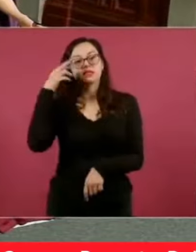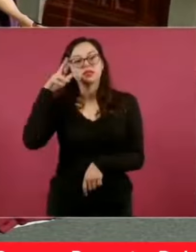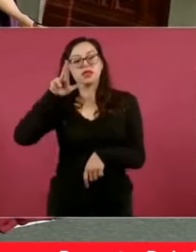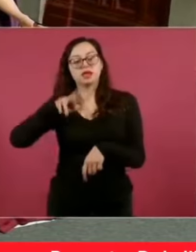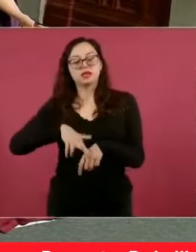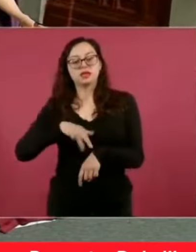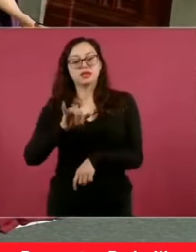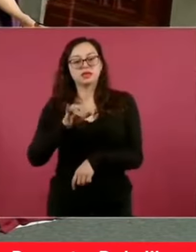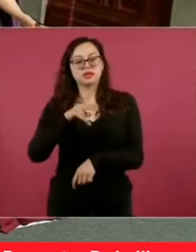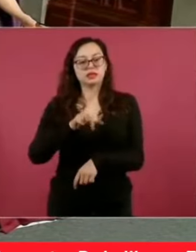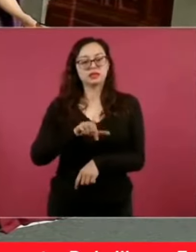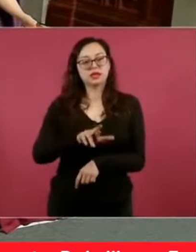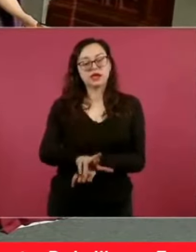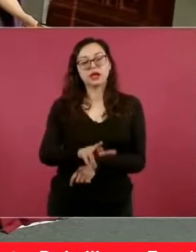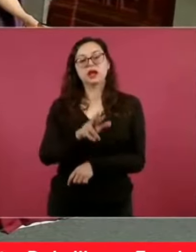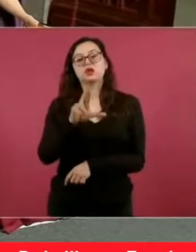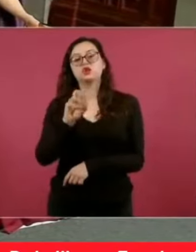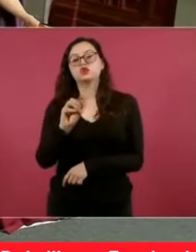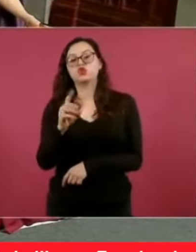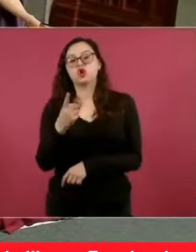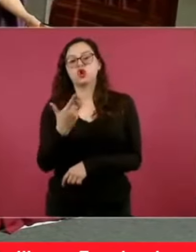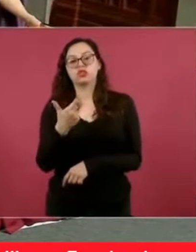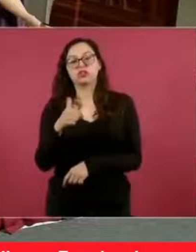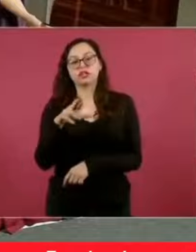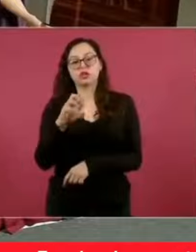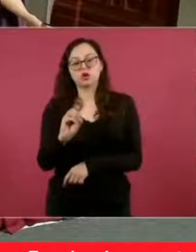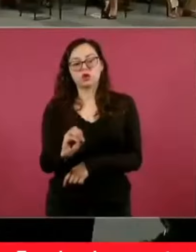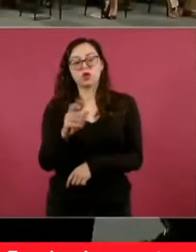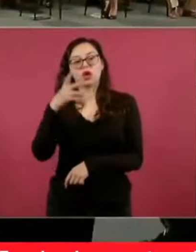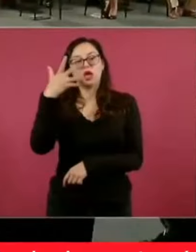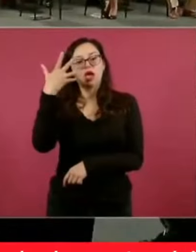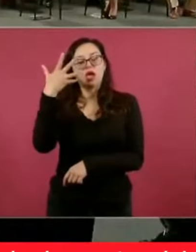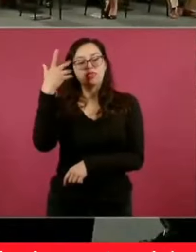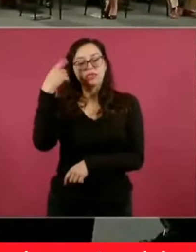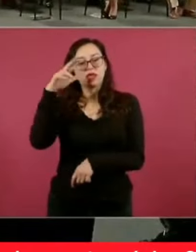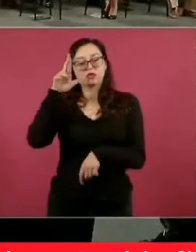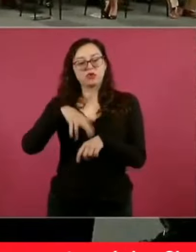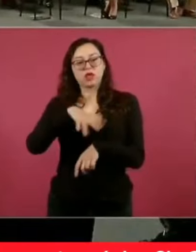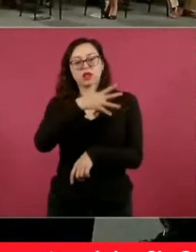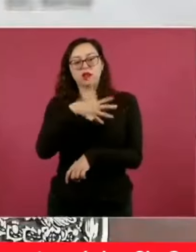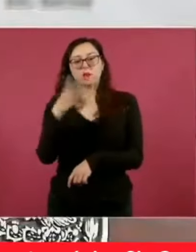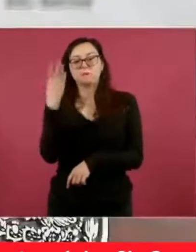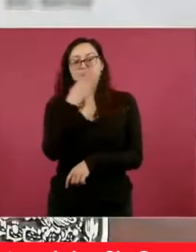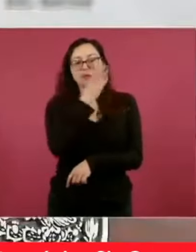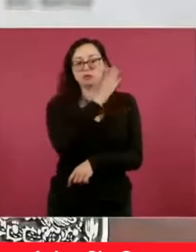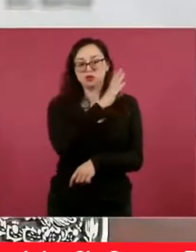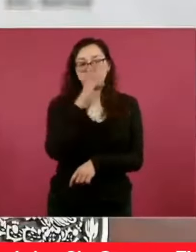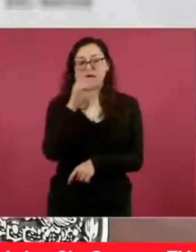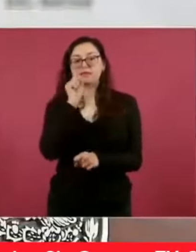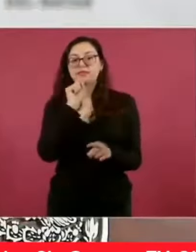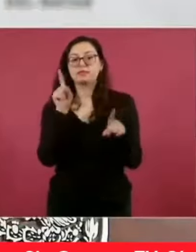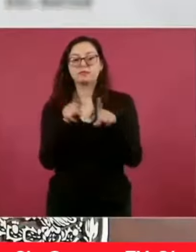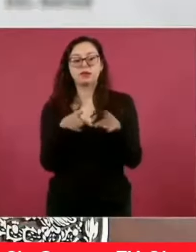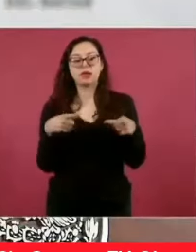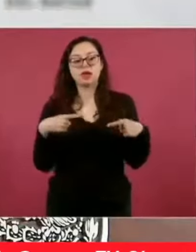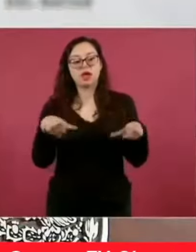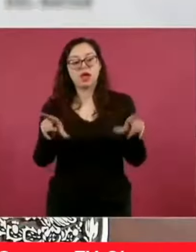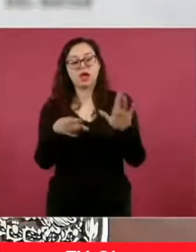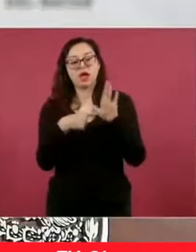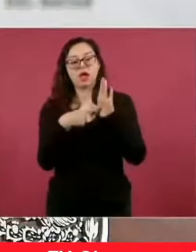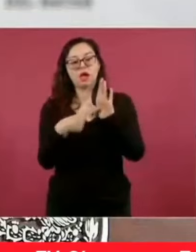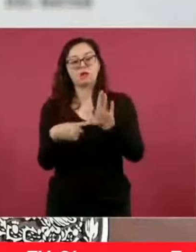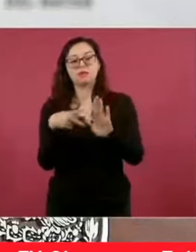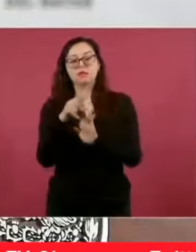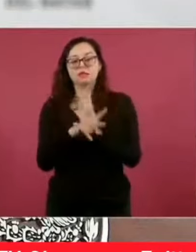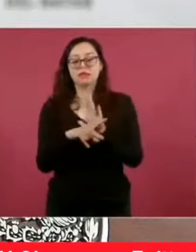general del INERM, y Rodrigo Borja, director general de Bibliotecas. Pasaremos un video también y quiero agradecer de manera